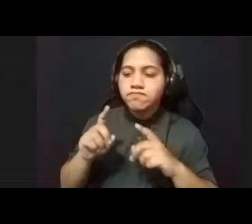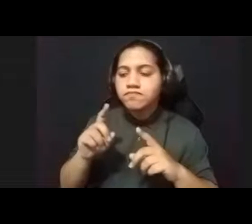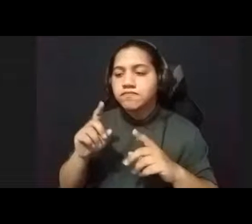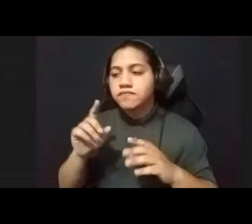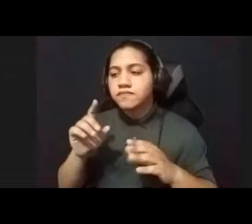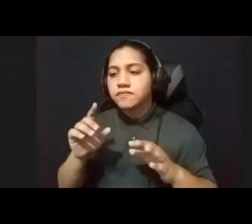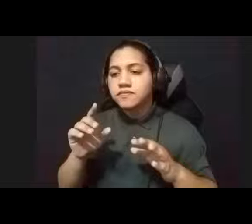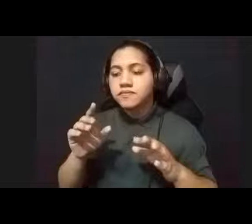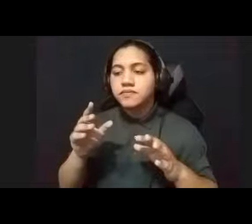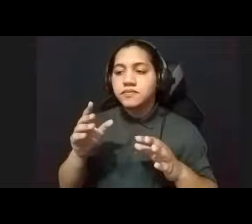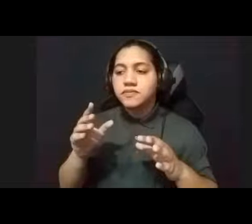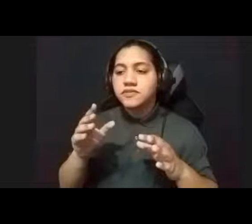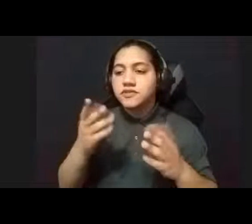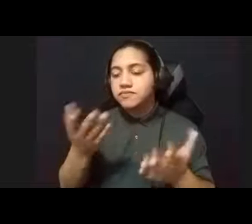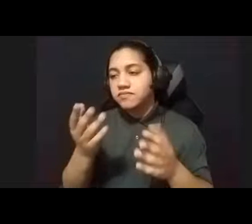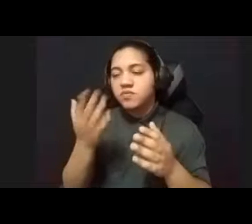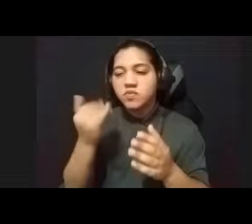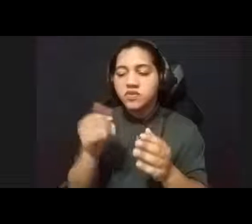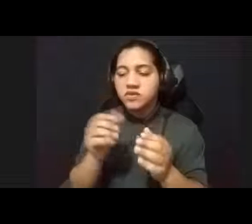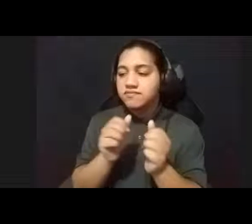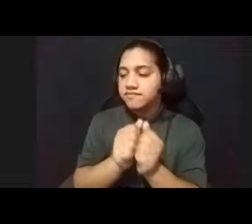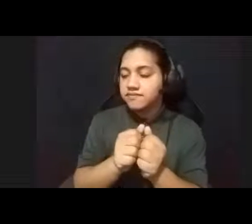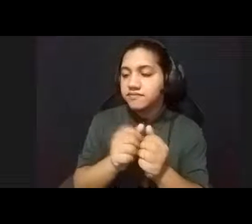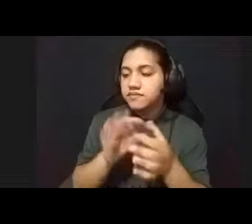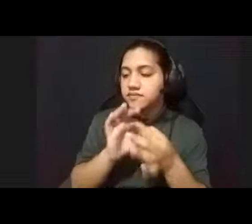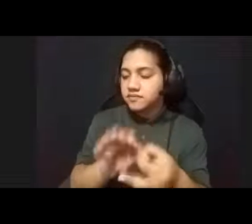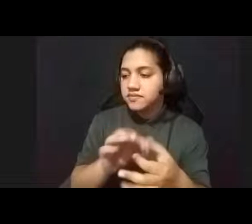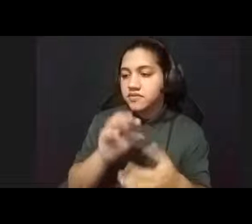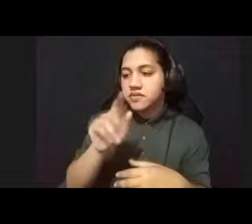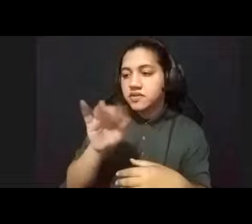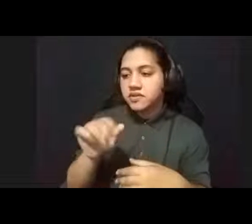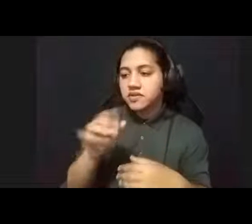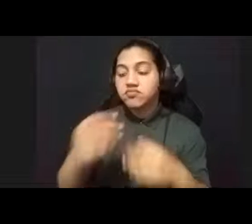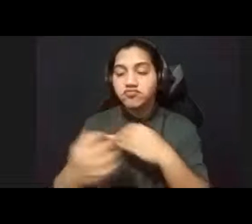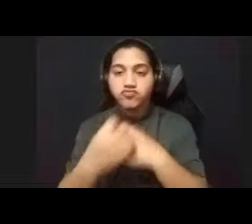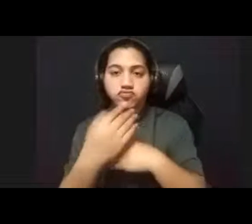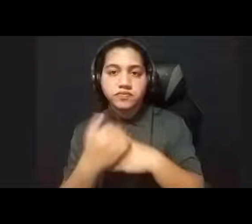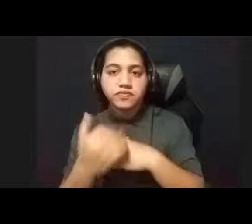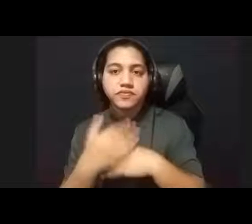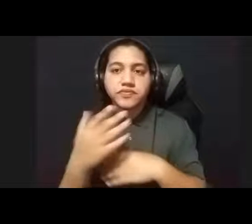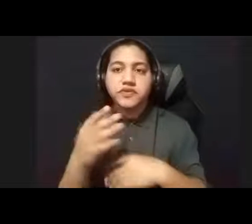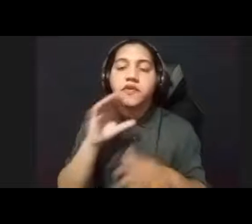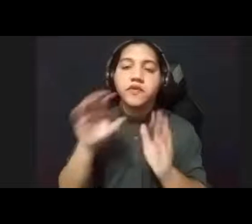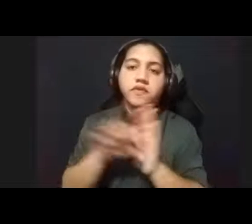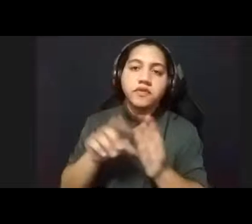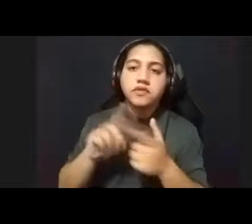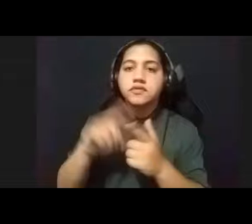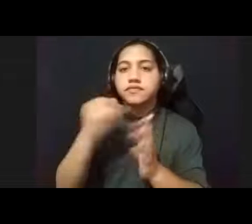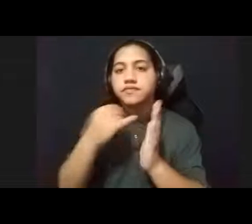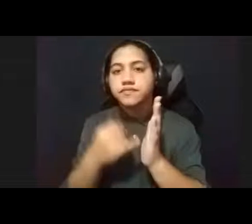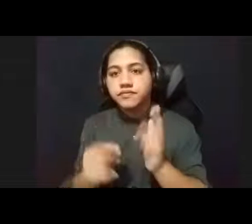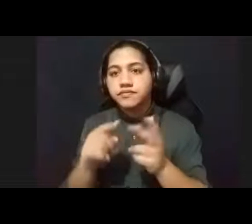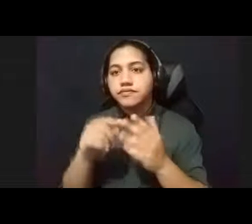llegar fotos, ilustraciones y versiones que tienen en sus hogares. Quiero dedicar este trabajo a mi madre Flavia Lugo